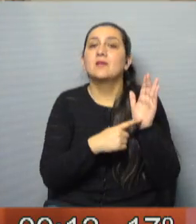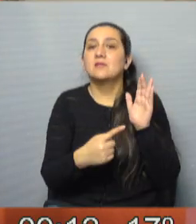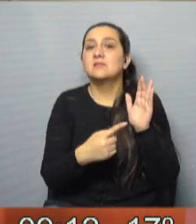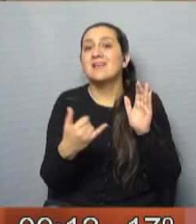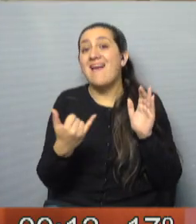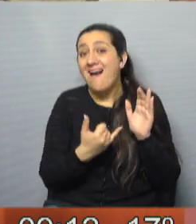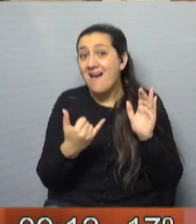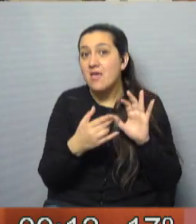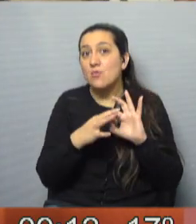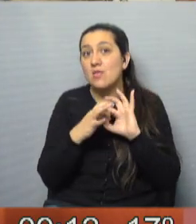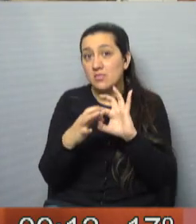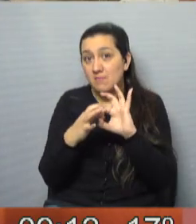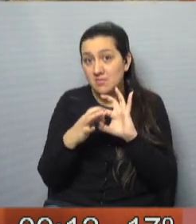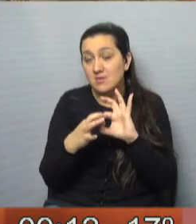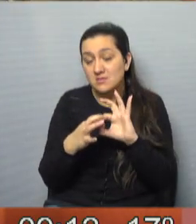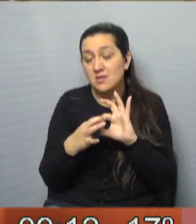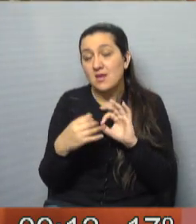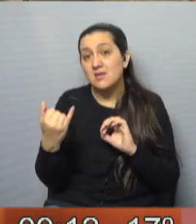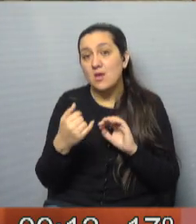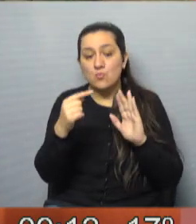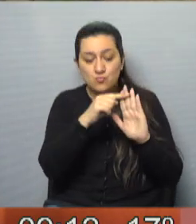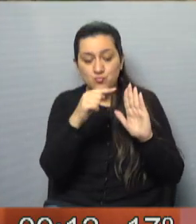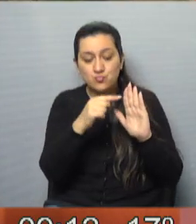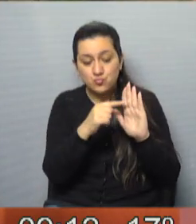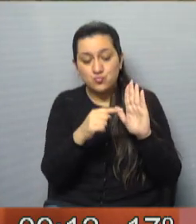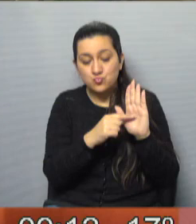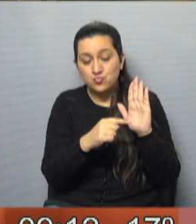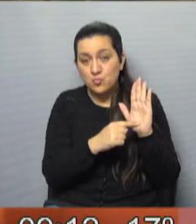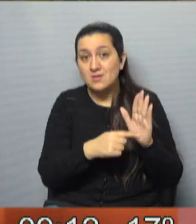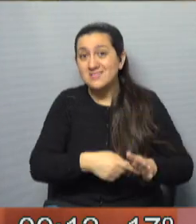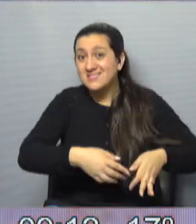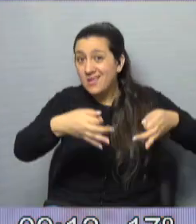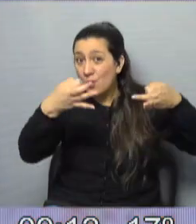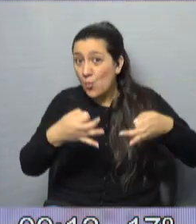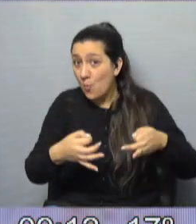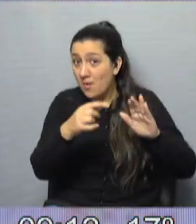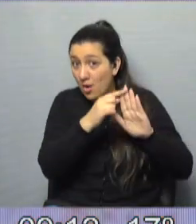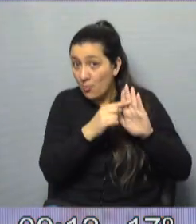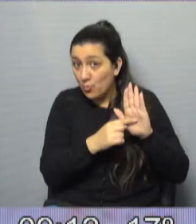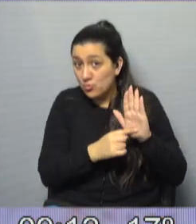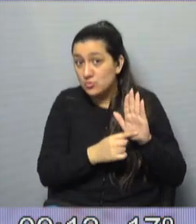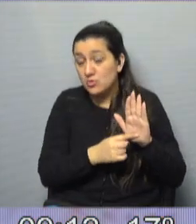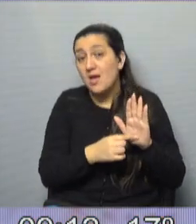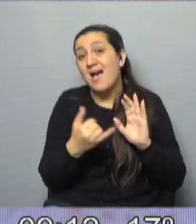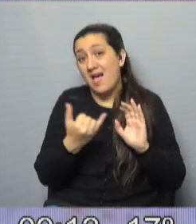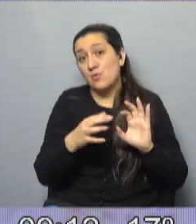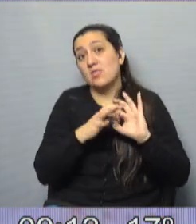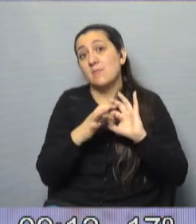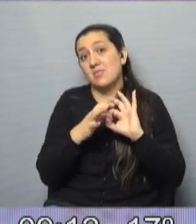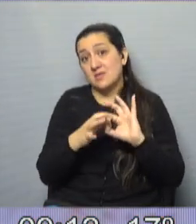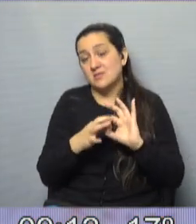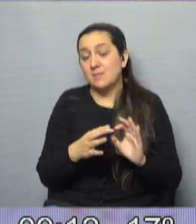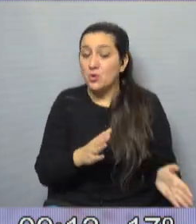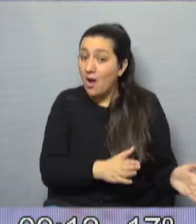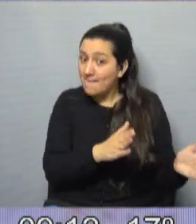una dependencia y pone unos puntos en los cuales, si se cumplen esos parámetros, quiere decir que es una dependencia. Pero más